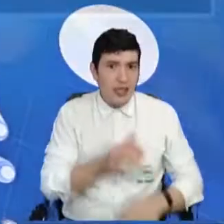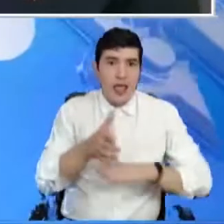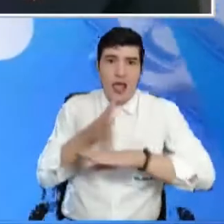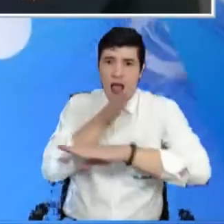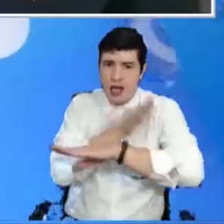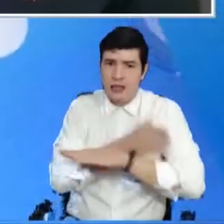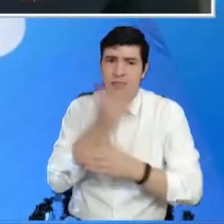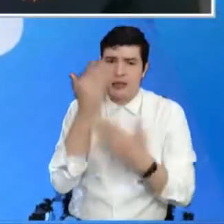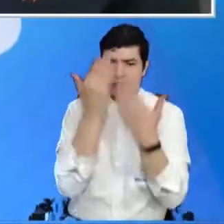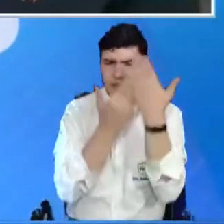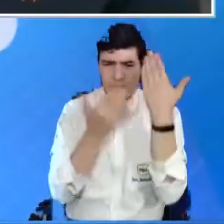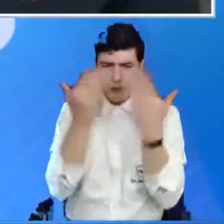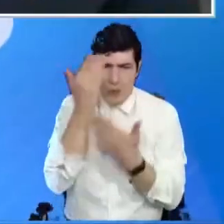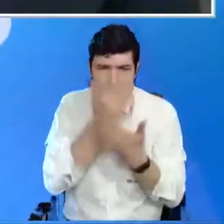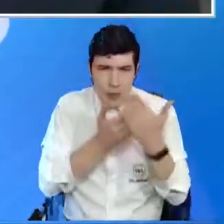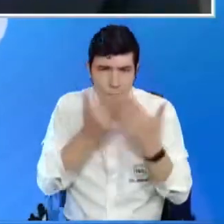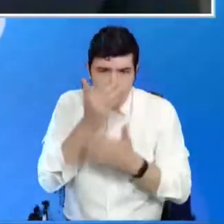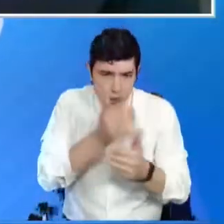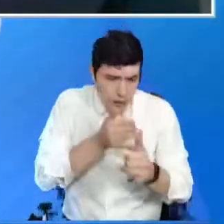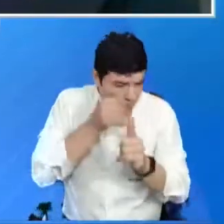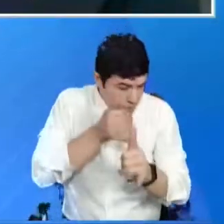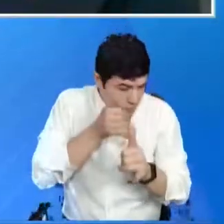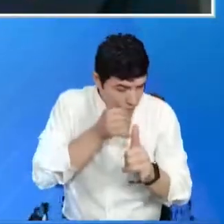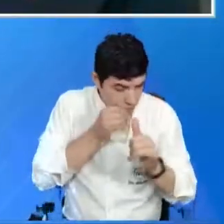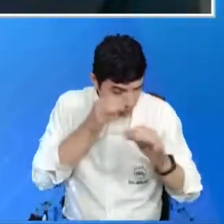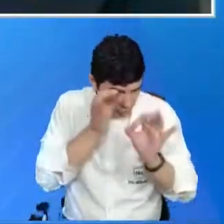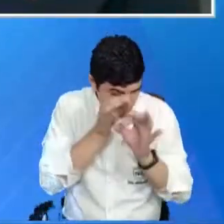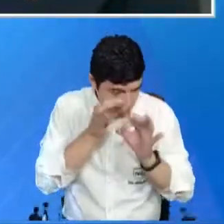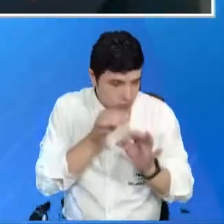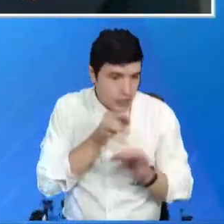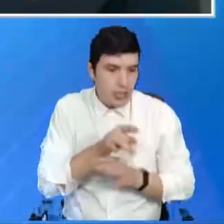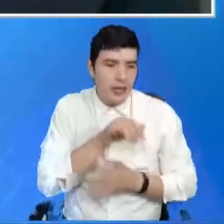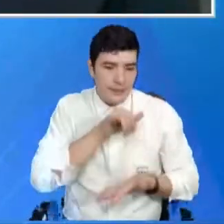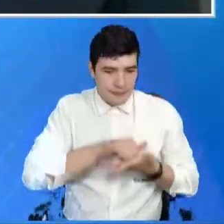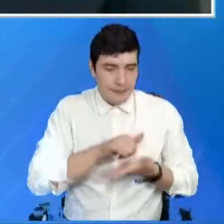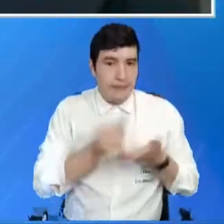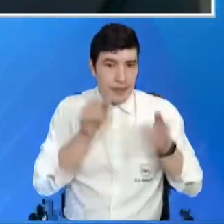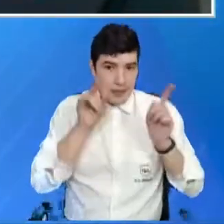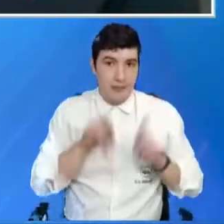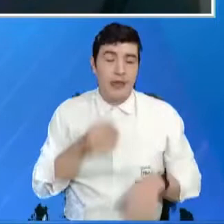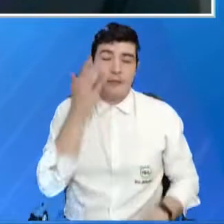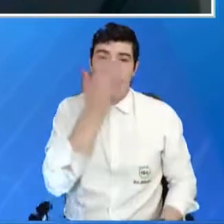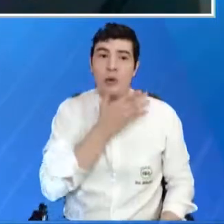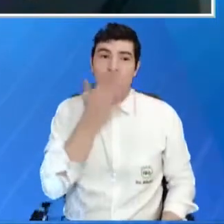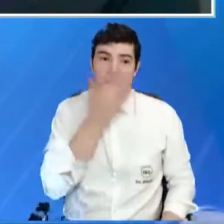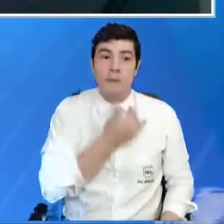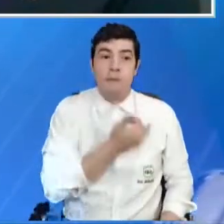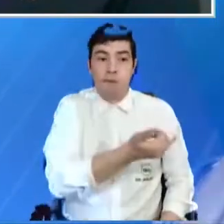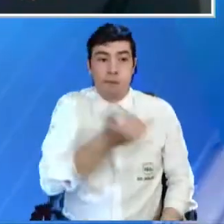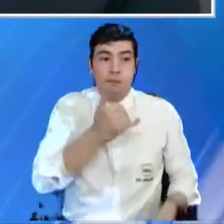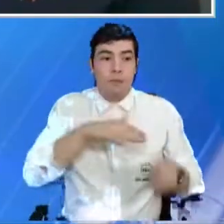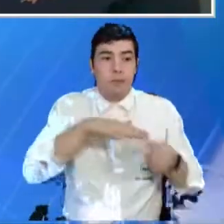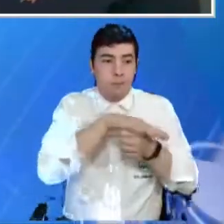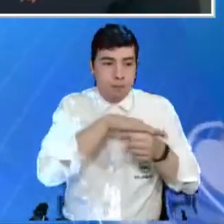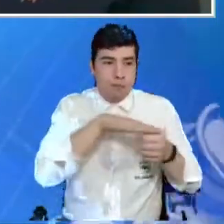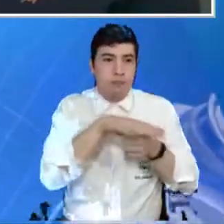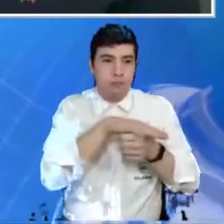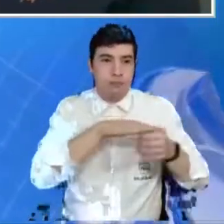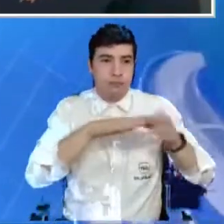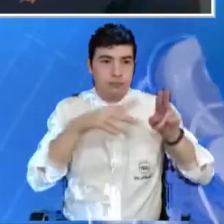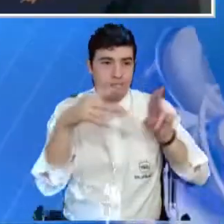nivel de microscopio de fluorescencia y hemos comprobado también este efecto de bloqueo de que